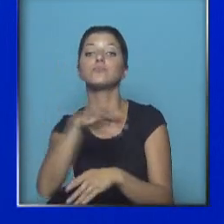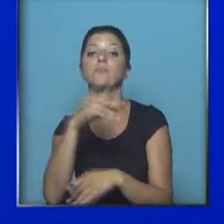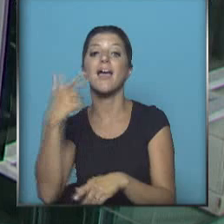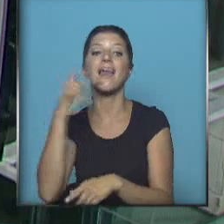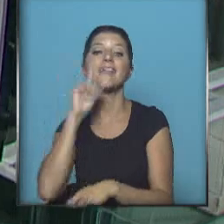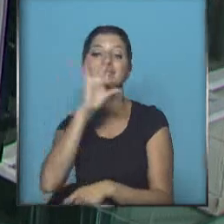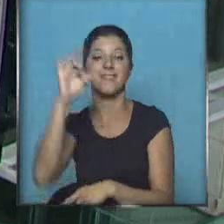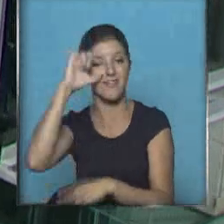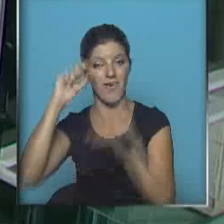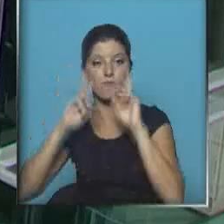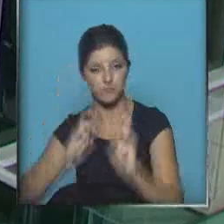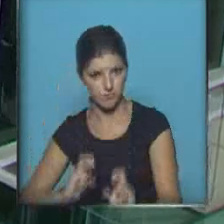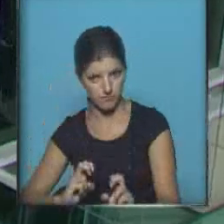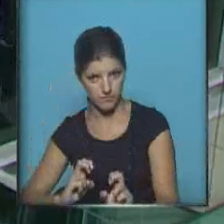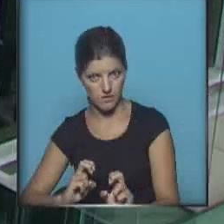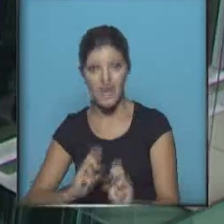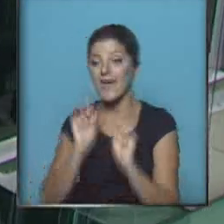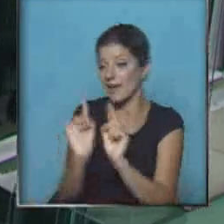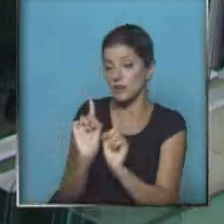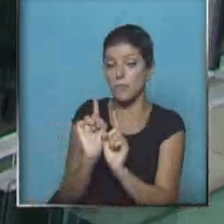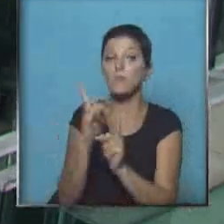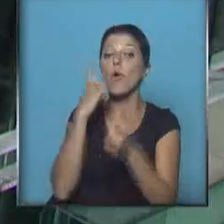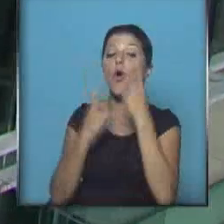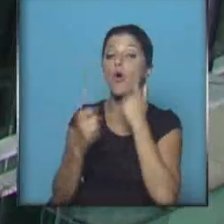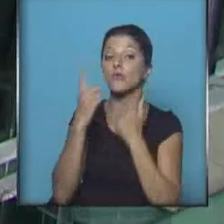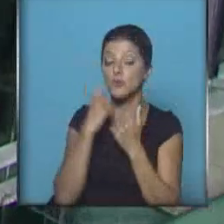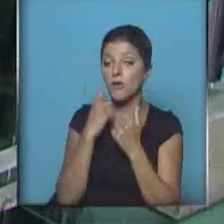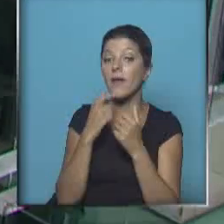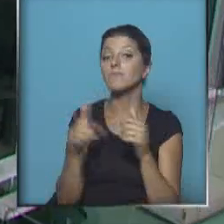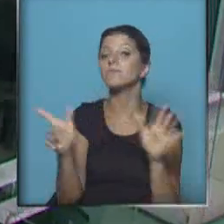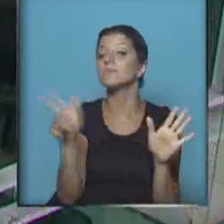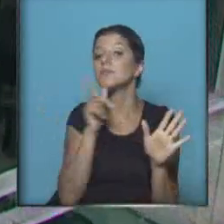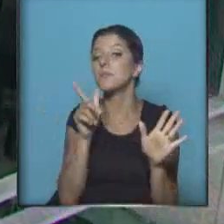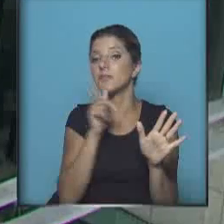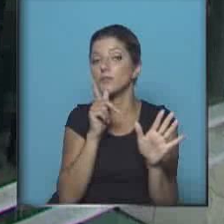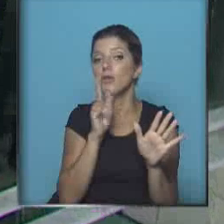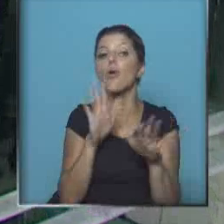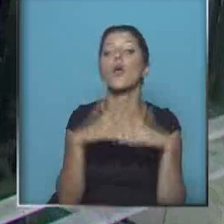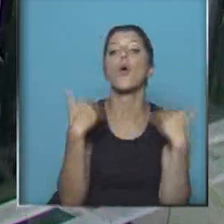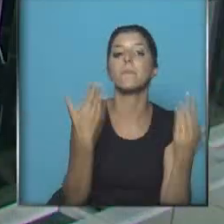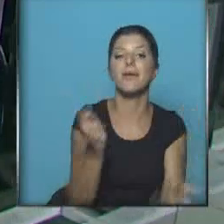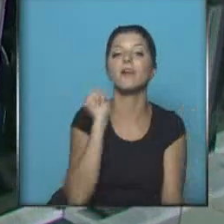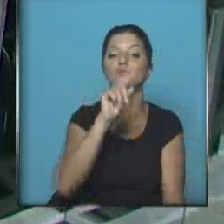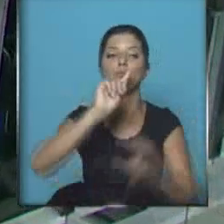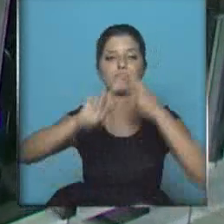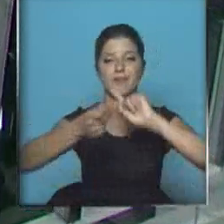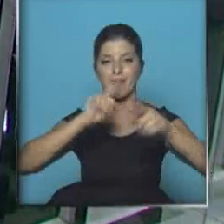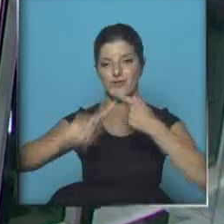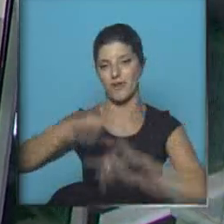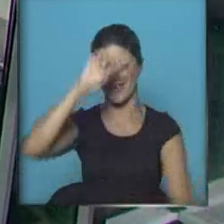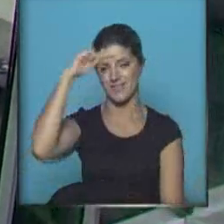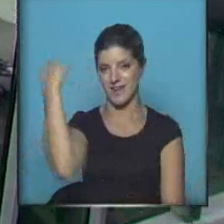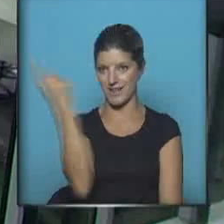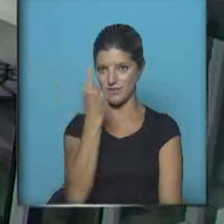Inteligencia, que maneja la causa de acuerdo a las conveniencias de sus relaciones